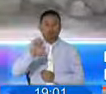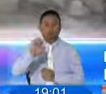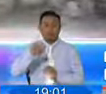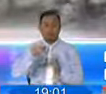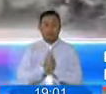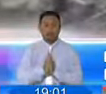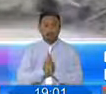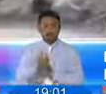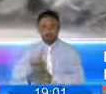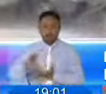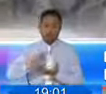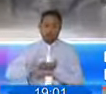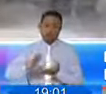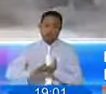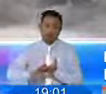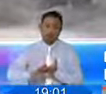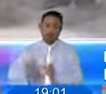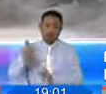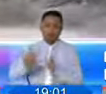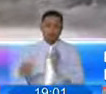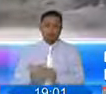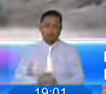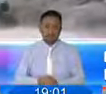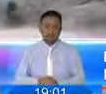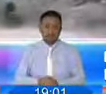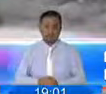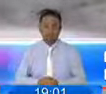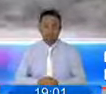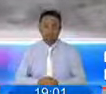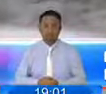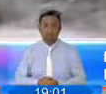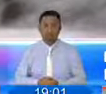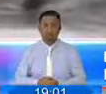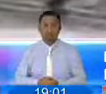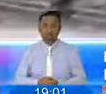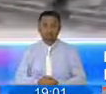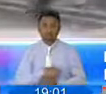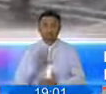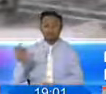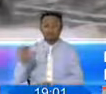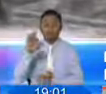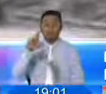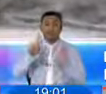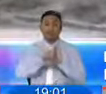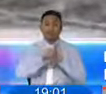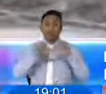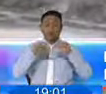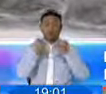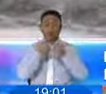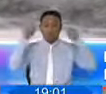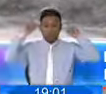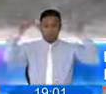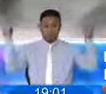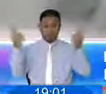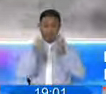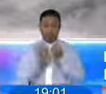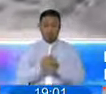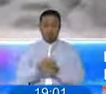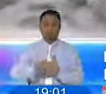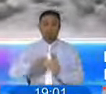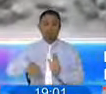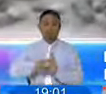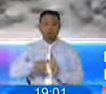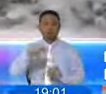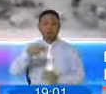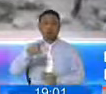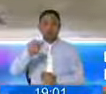la amnistía e indulto al Ejecutivo y Legislativo. Según el representante legal del grupo Zaraguros, el abogado Luis